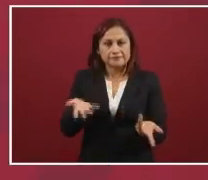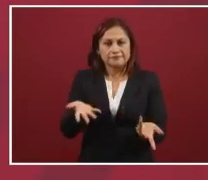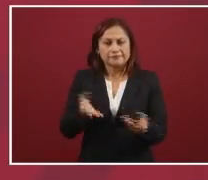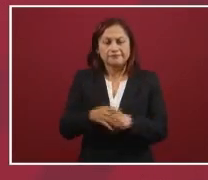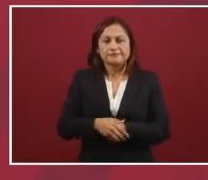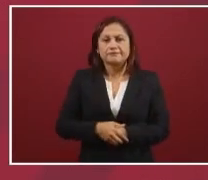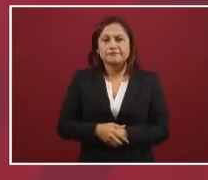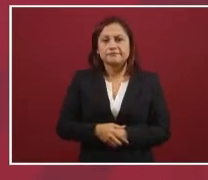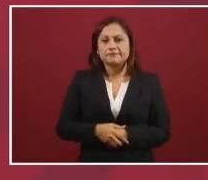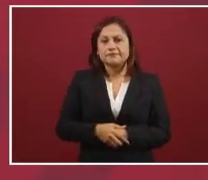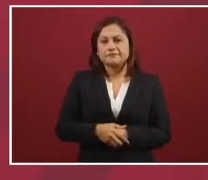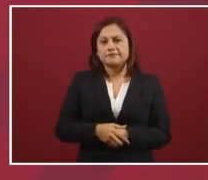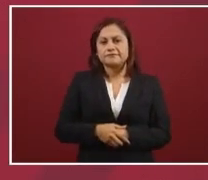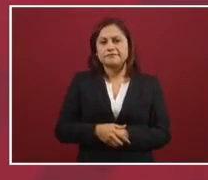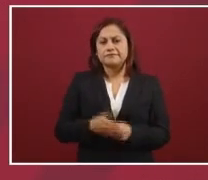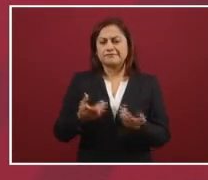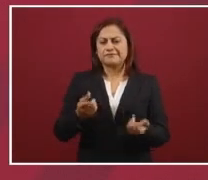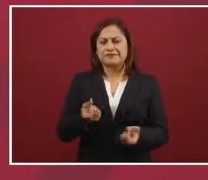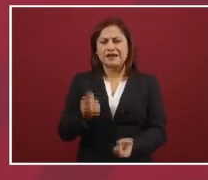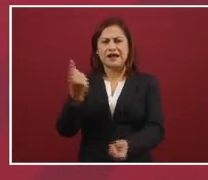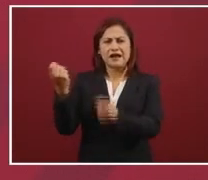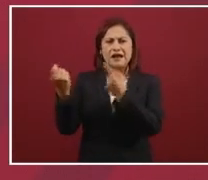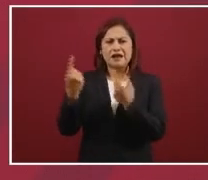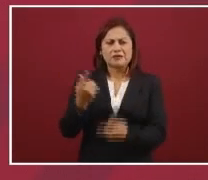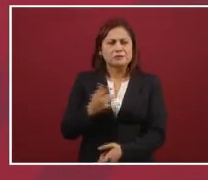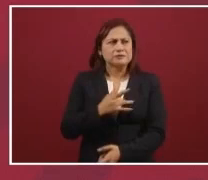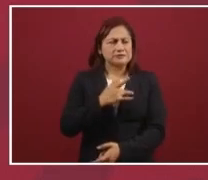Entiendo que es mucha la nostalgia